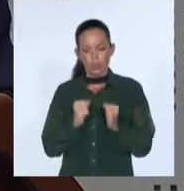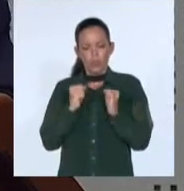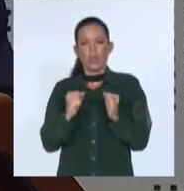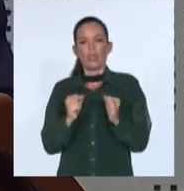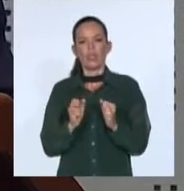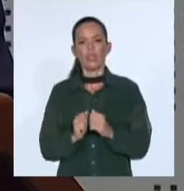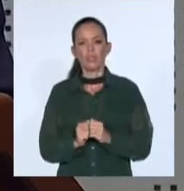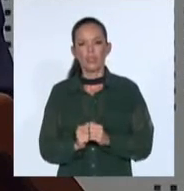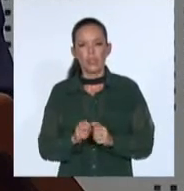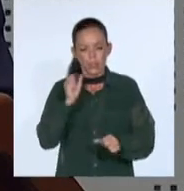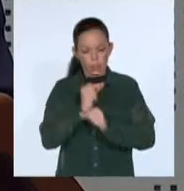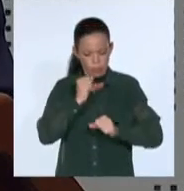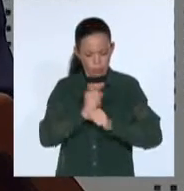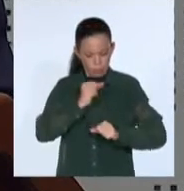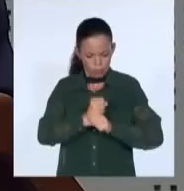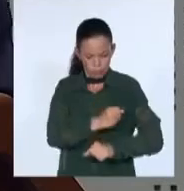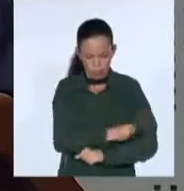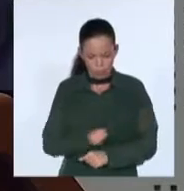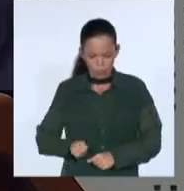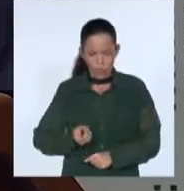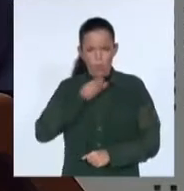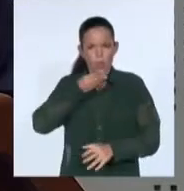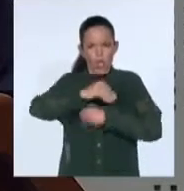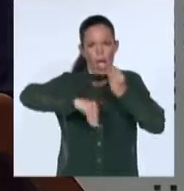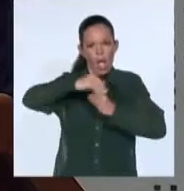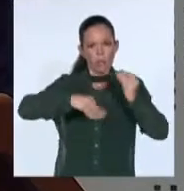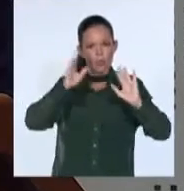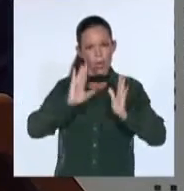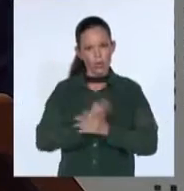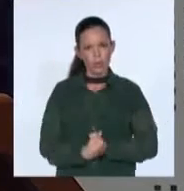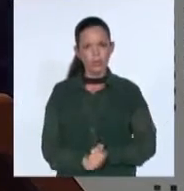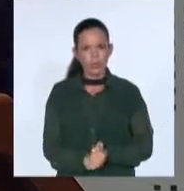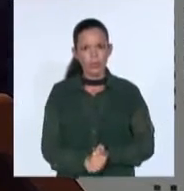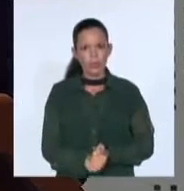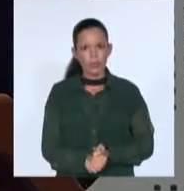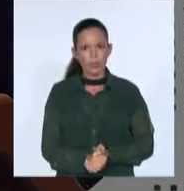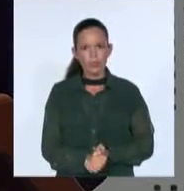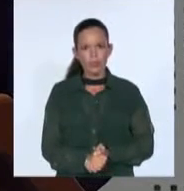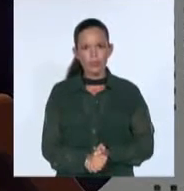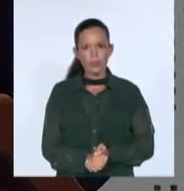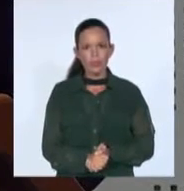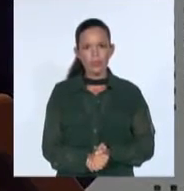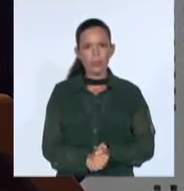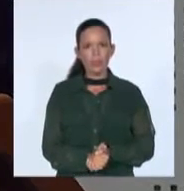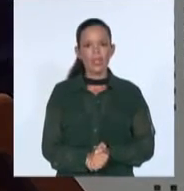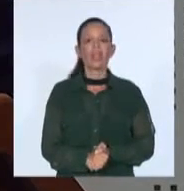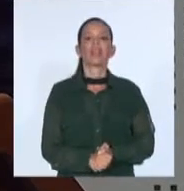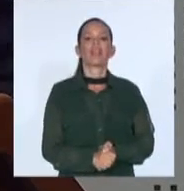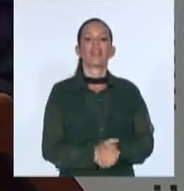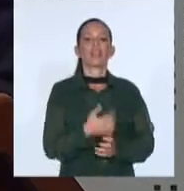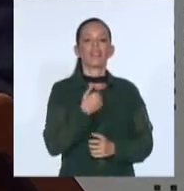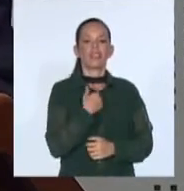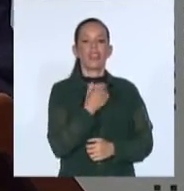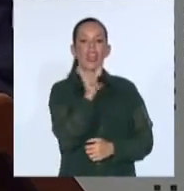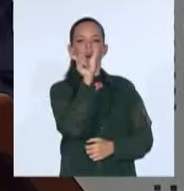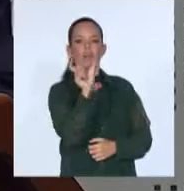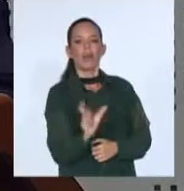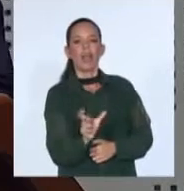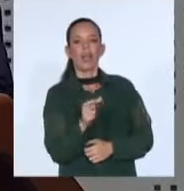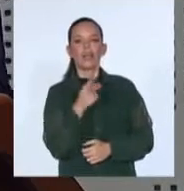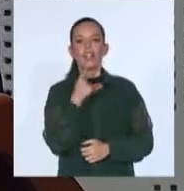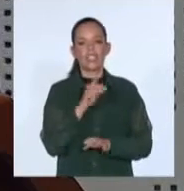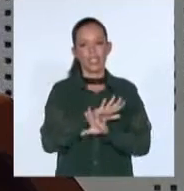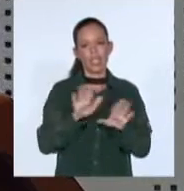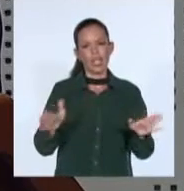Si lo hacemos todos en unidad. Las palabras que acabo de decir de Antonio, y con esto